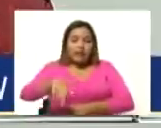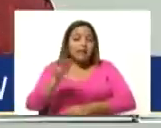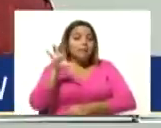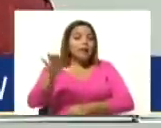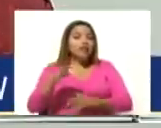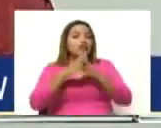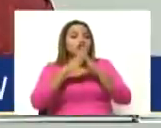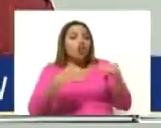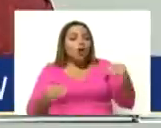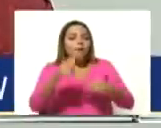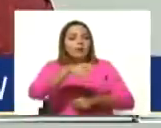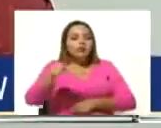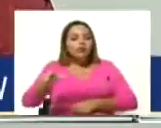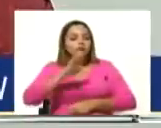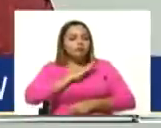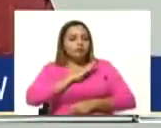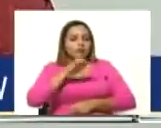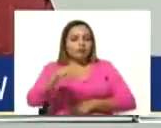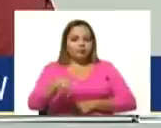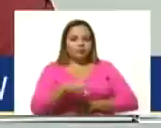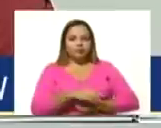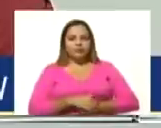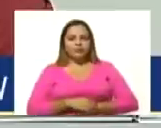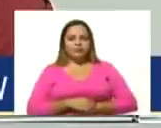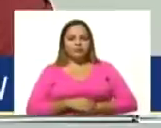todos y a todas.